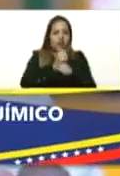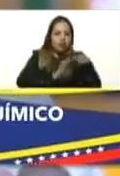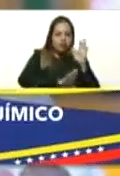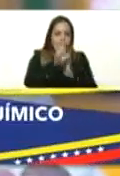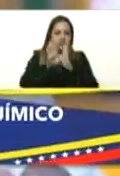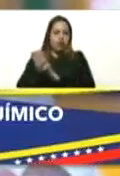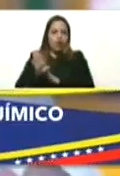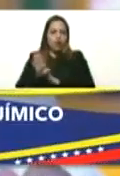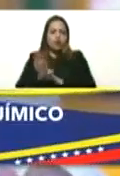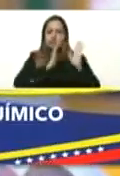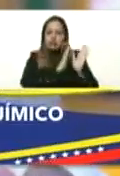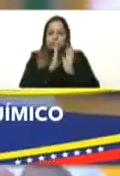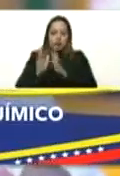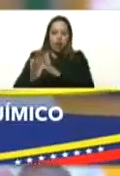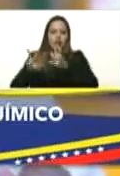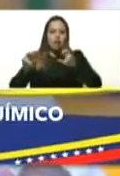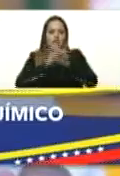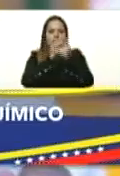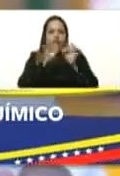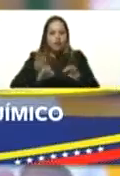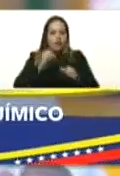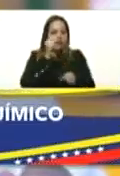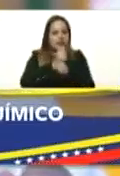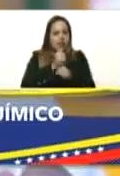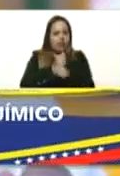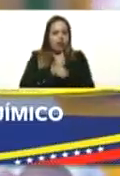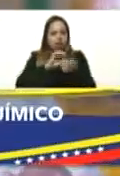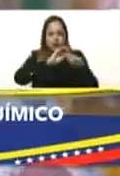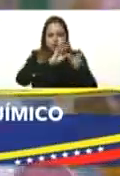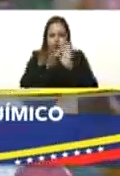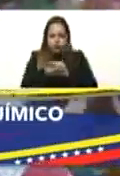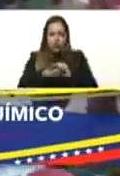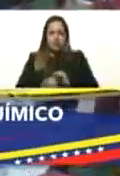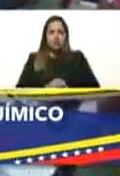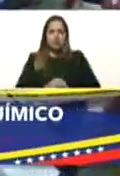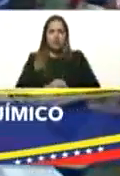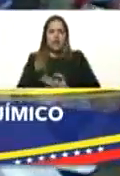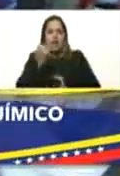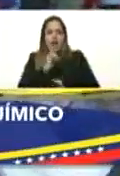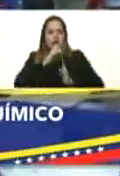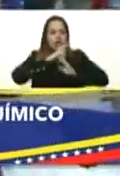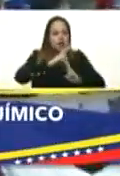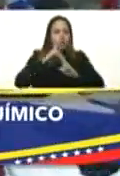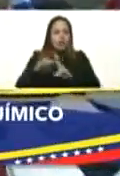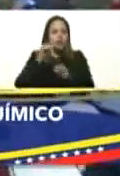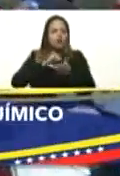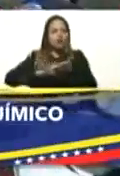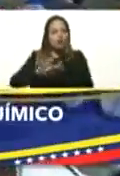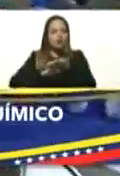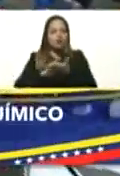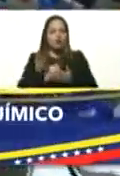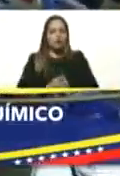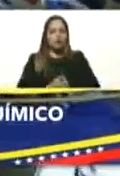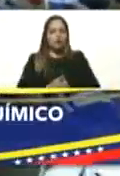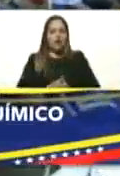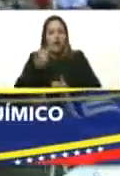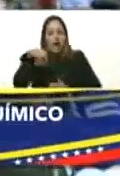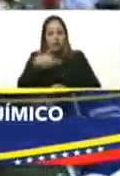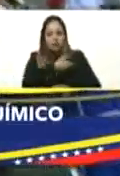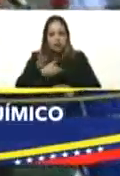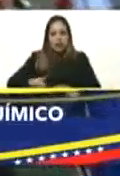gestión, nuevos métodos operacionales que nos ha dado resultado aquí, presidente, en